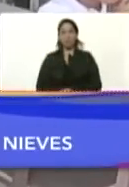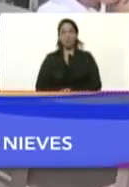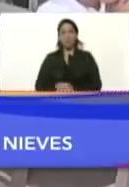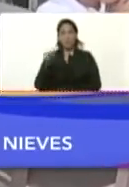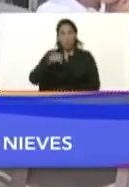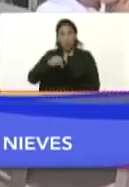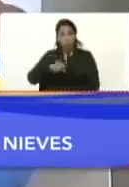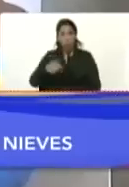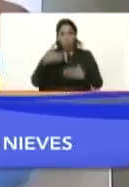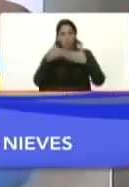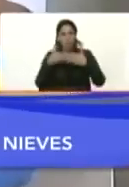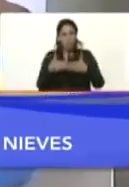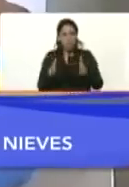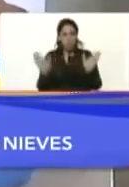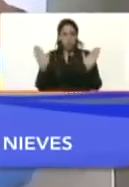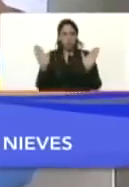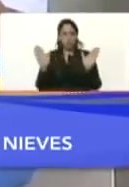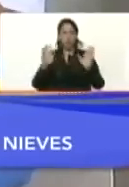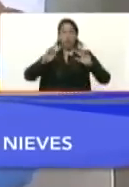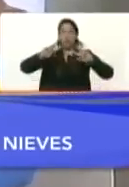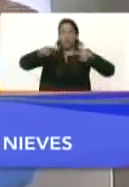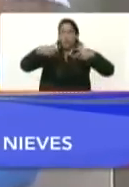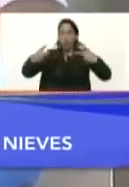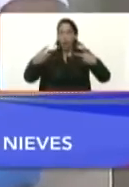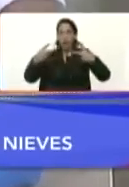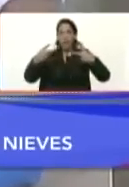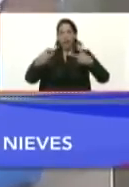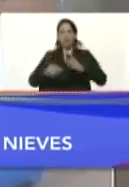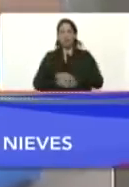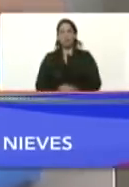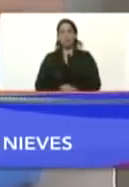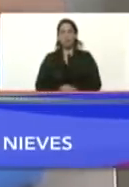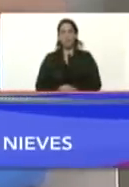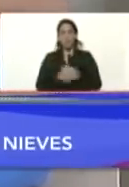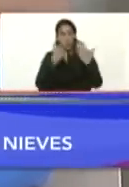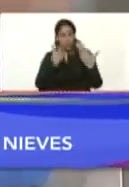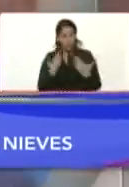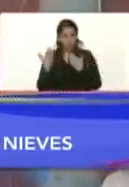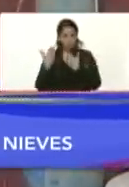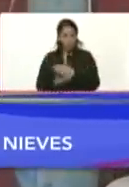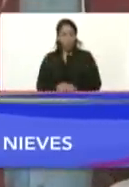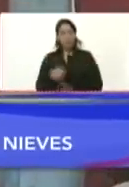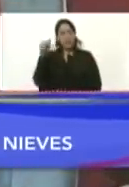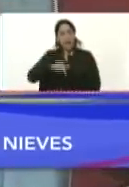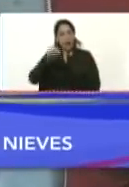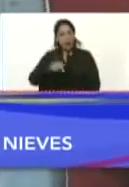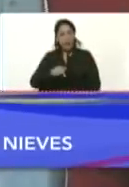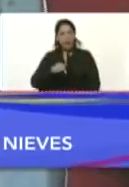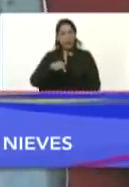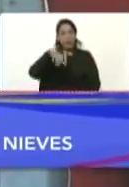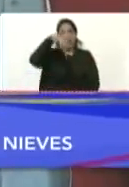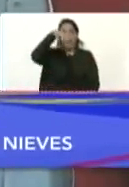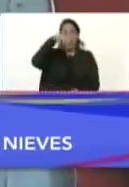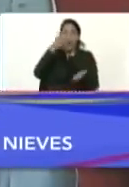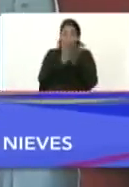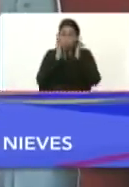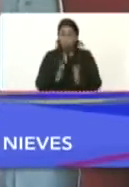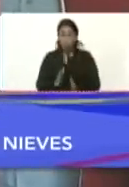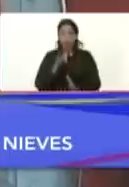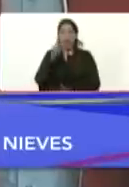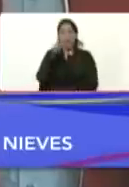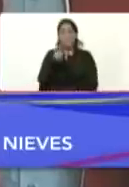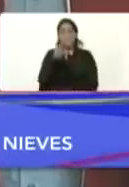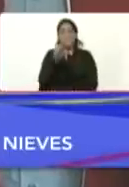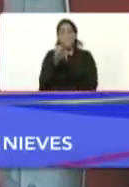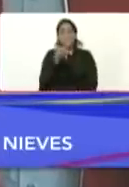abre las puertas nuevo totalmente nuevo y desde aquí desde la escuela general pedro zaraza